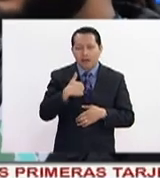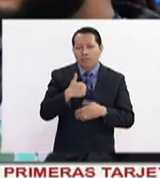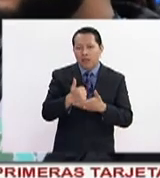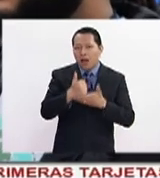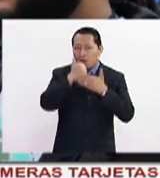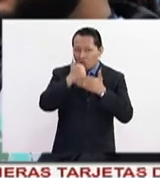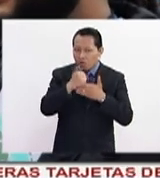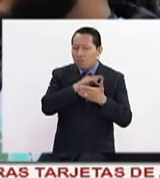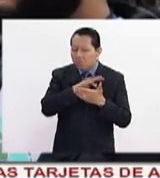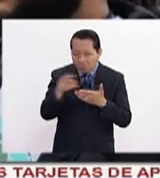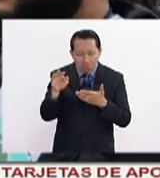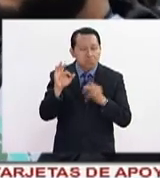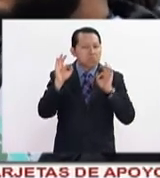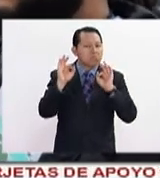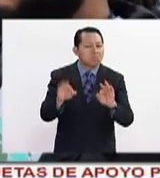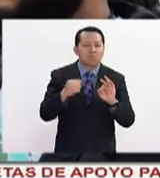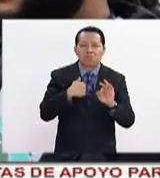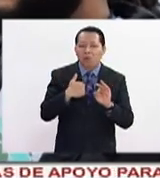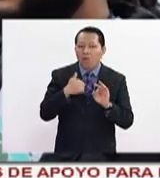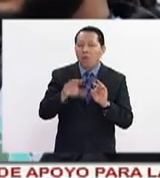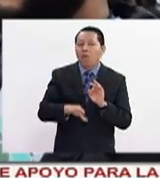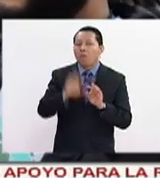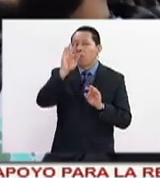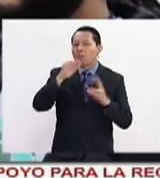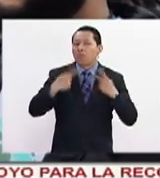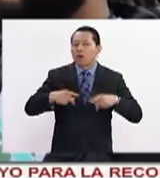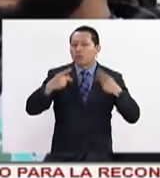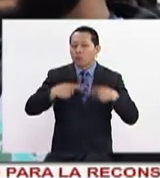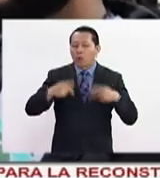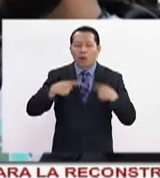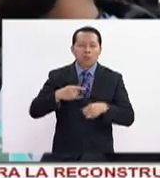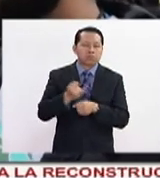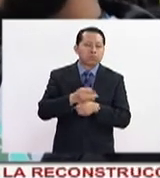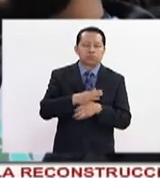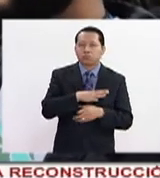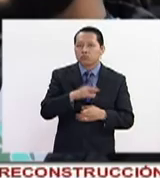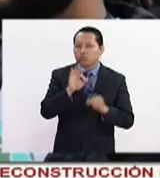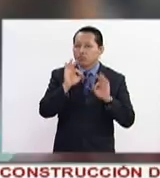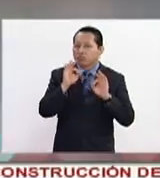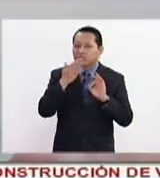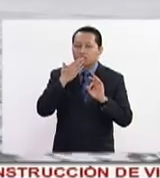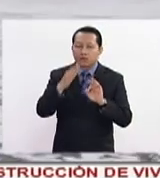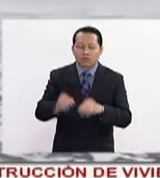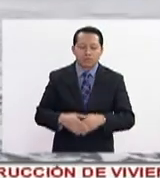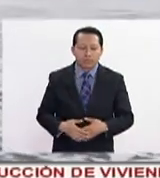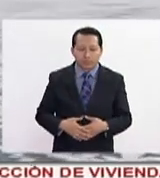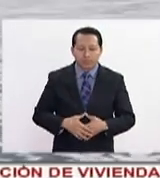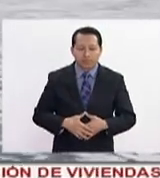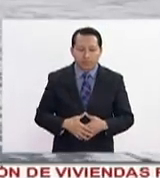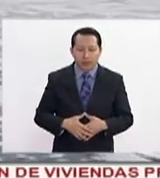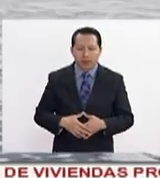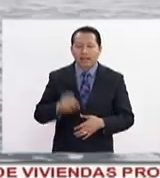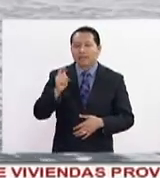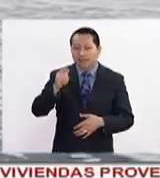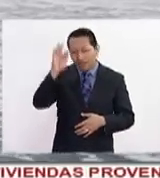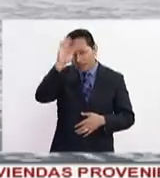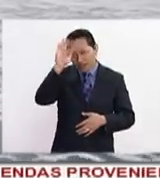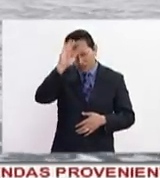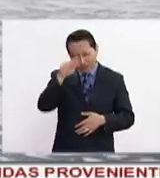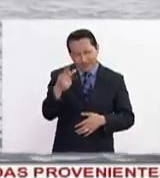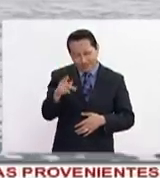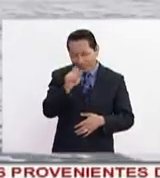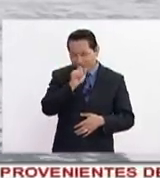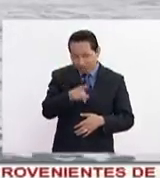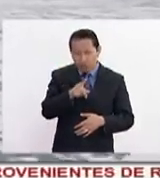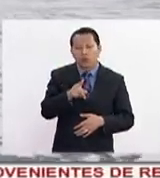ayudado y que he encontrado gente increíble en el camino gracias a esa forma, ¿no? Para compartir su filosofía,